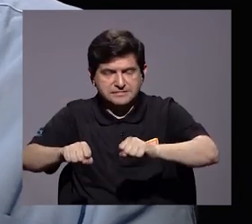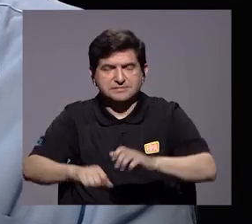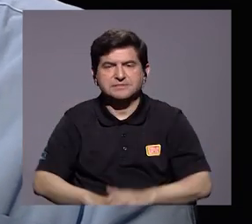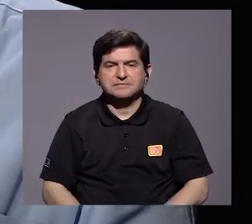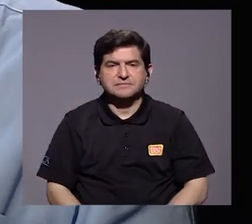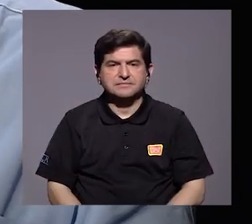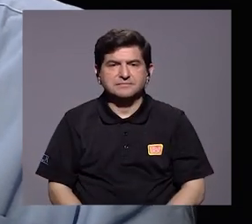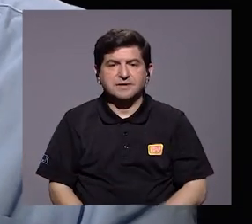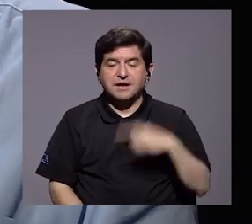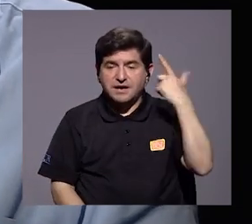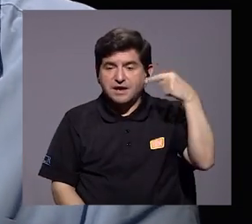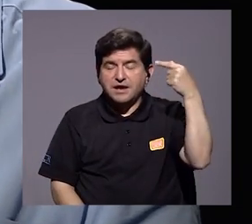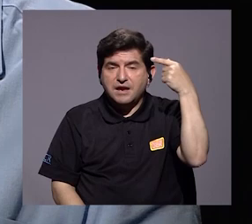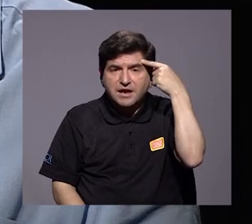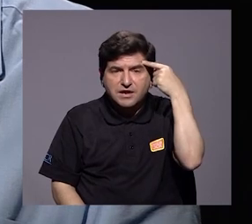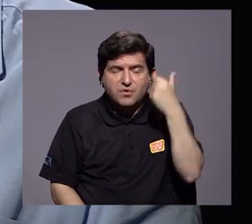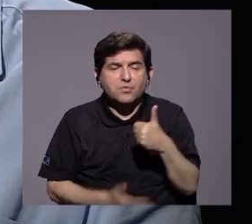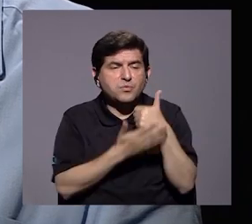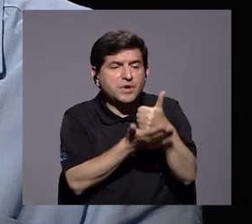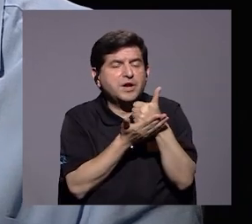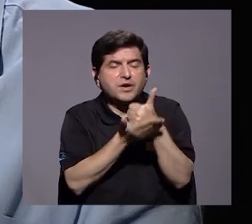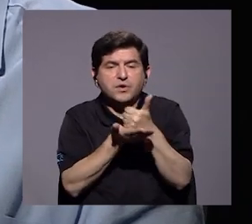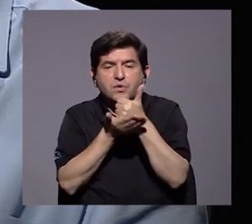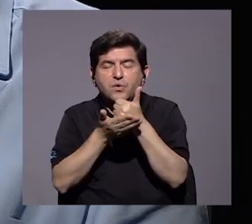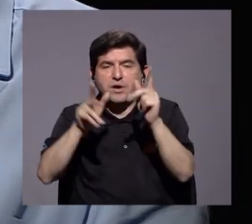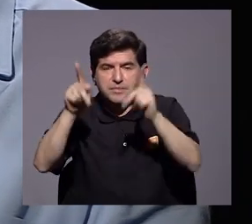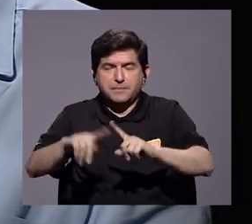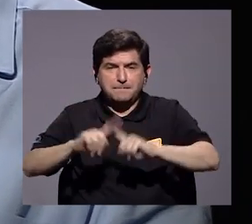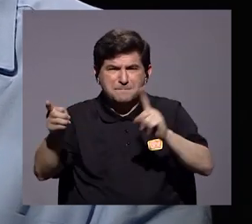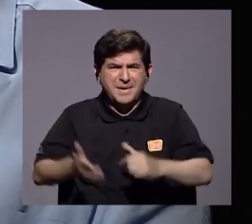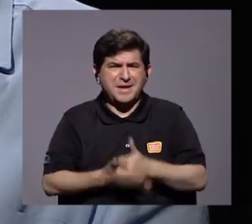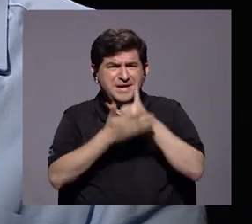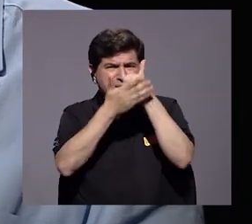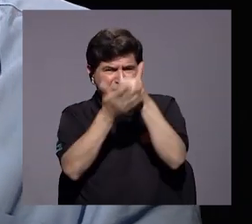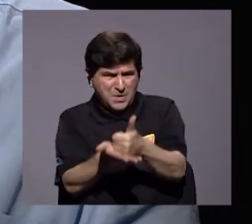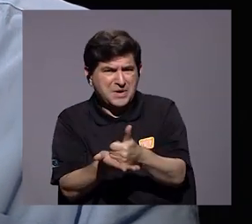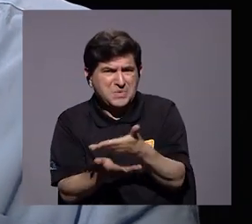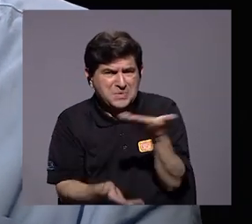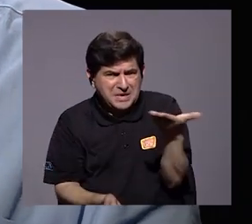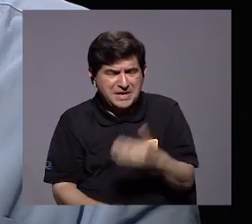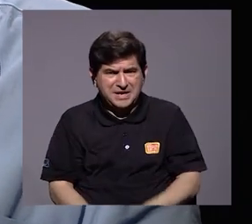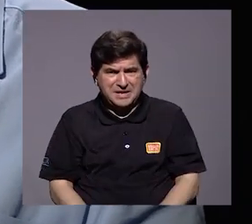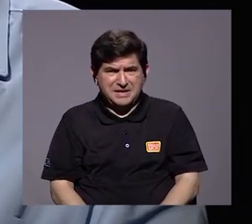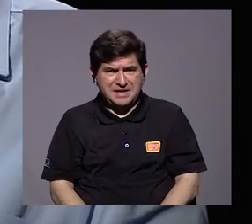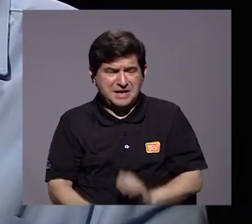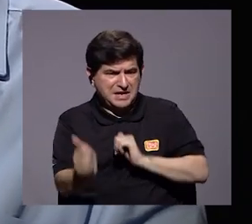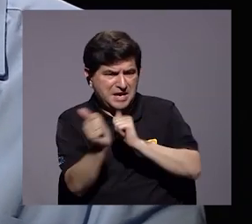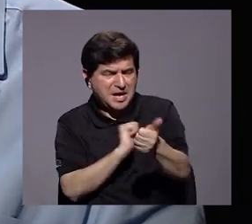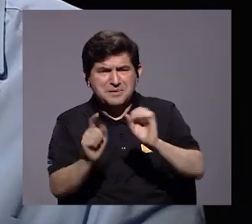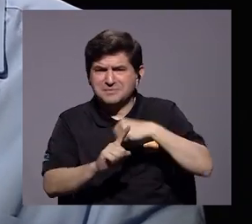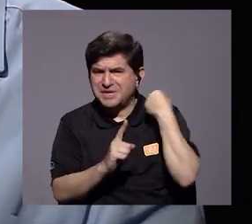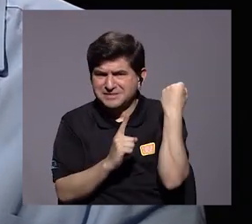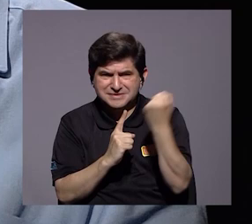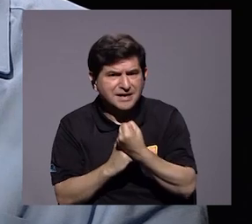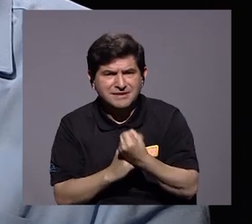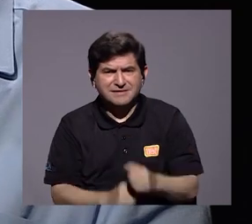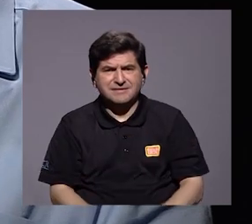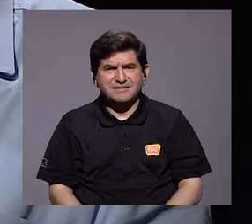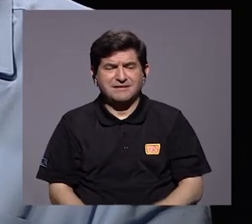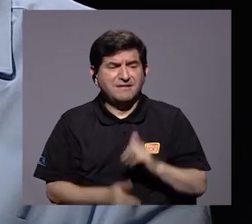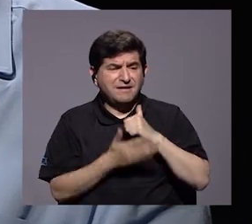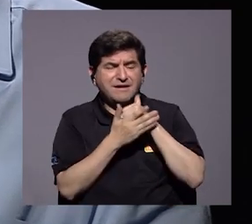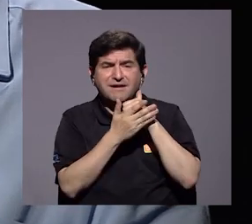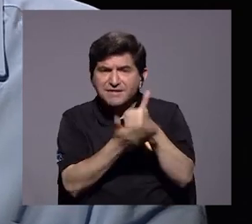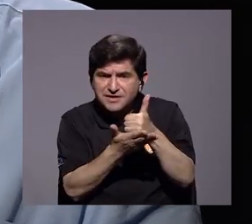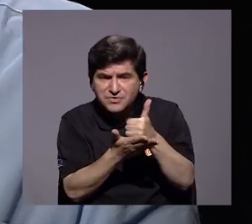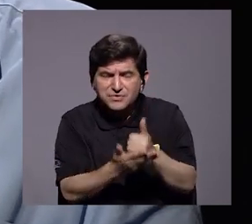el gobierno esté para ayudar a las personas pero ayudarlas a superar su situación ayudarlas